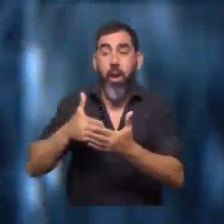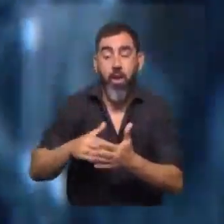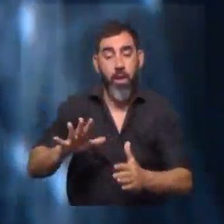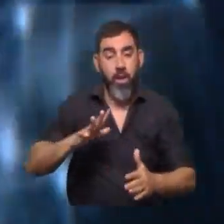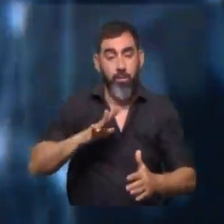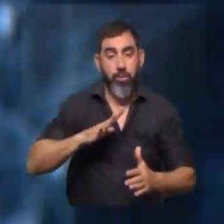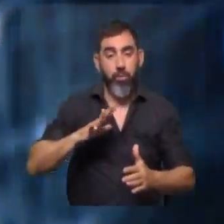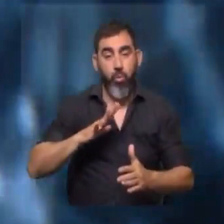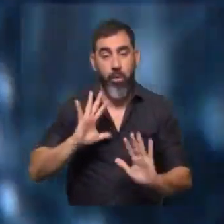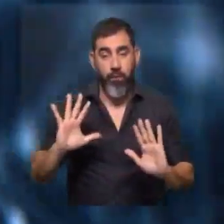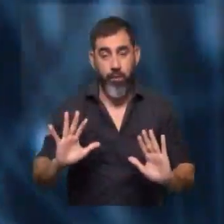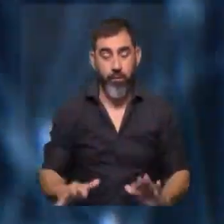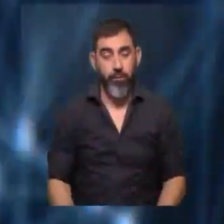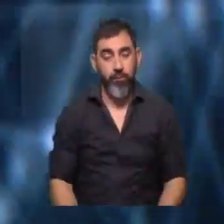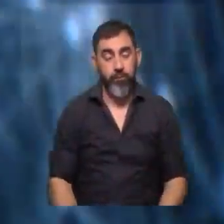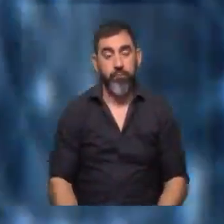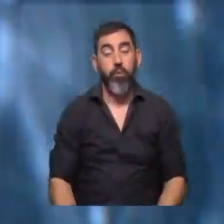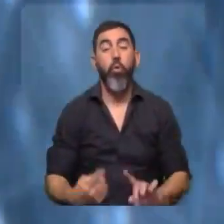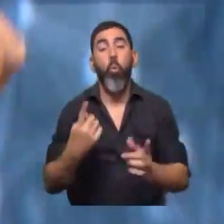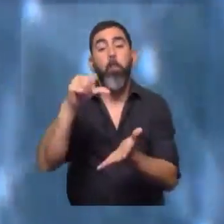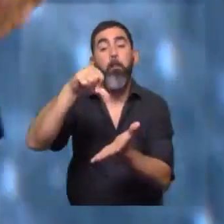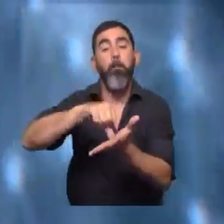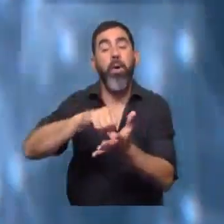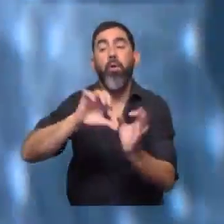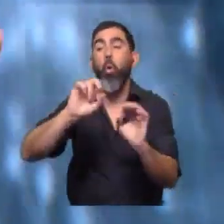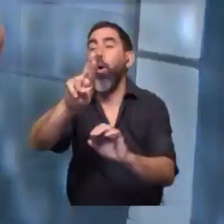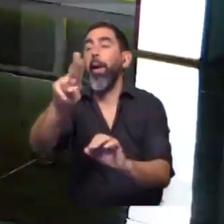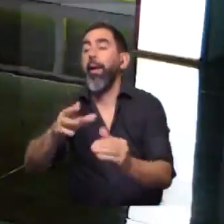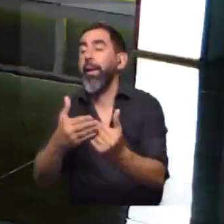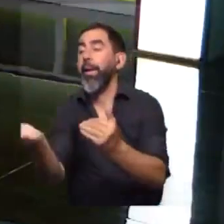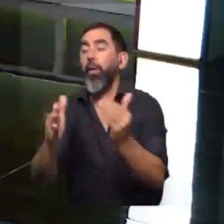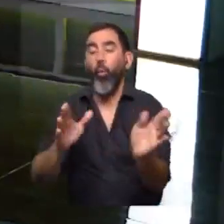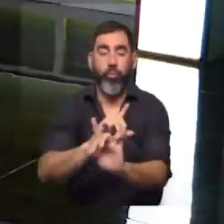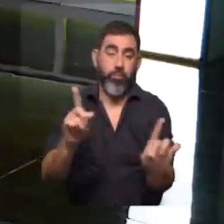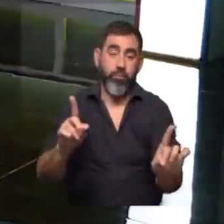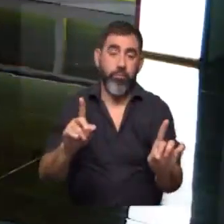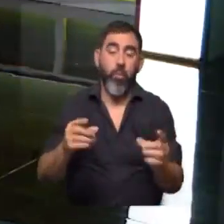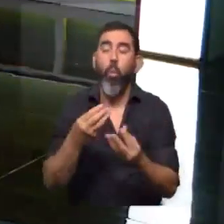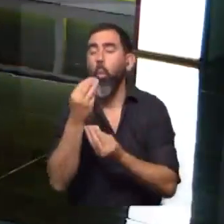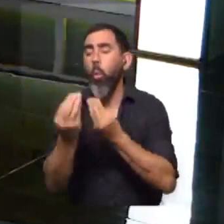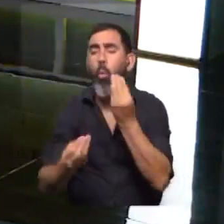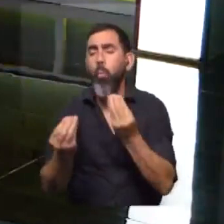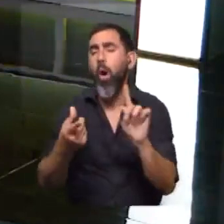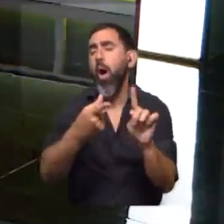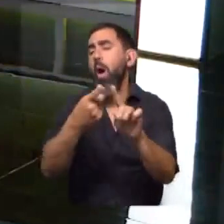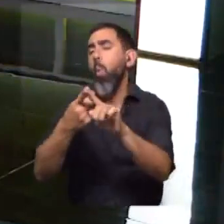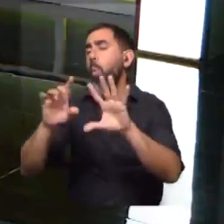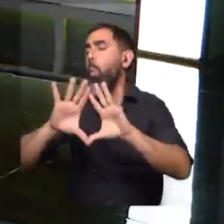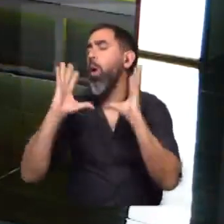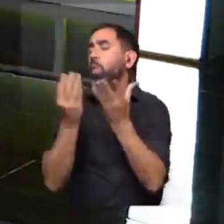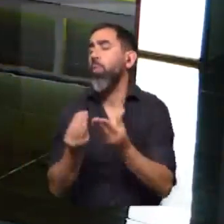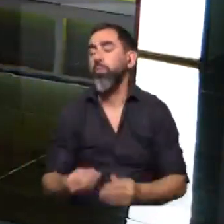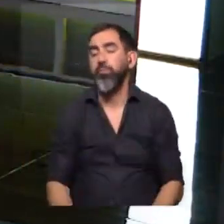circunscribe a una nación, a un río que separa una de otra. ¿cómo nos ponemos de acuerdo globalmente?